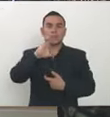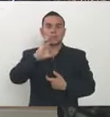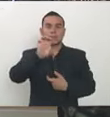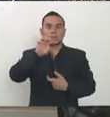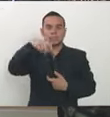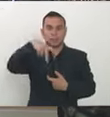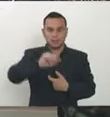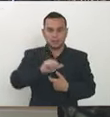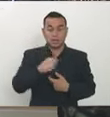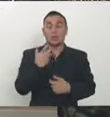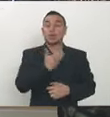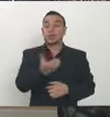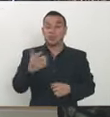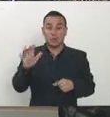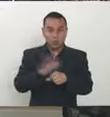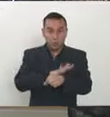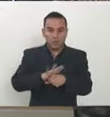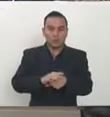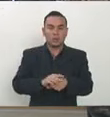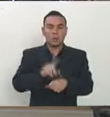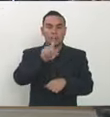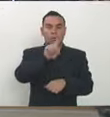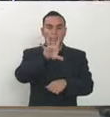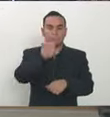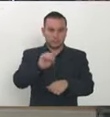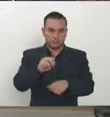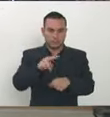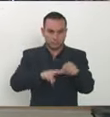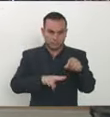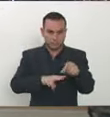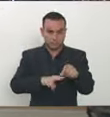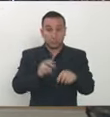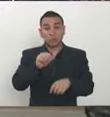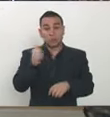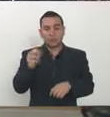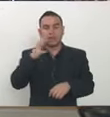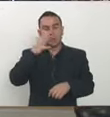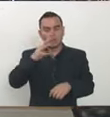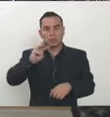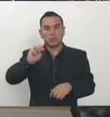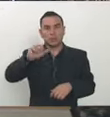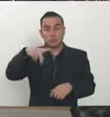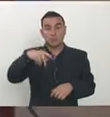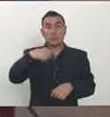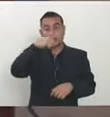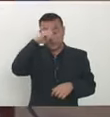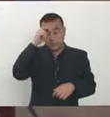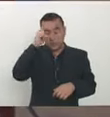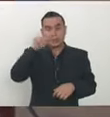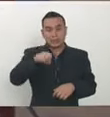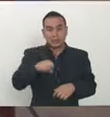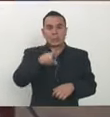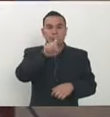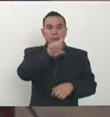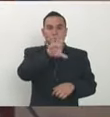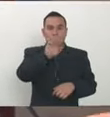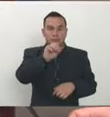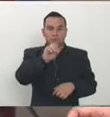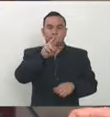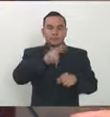están incluidos todos. Los otros están incluidos los que están trabajando. Tendrán un bono de